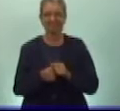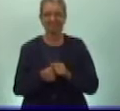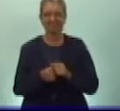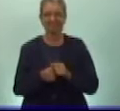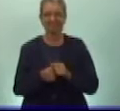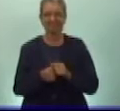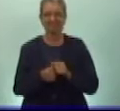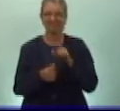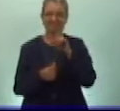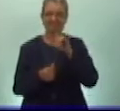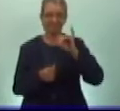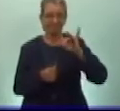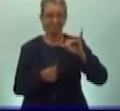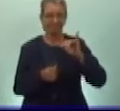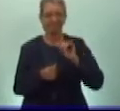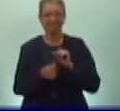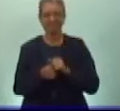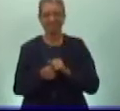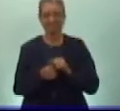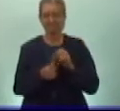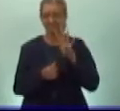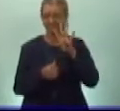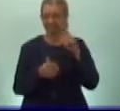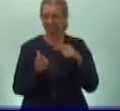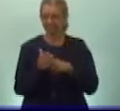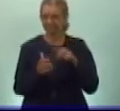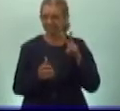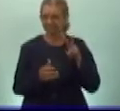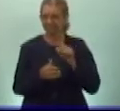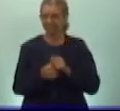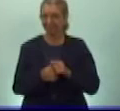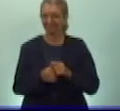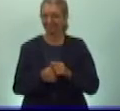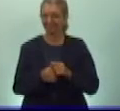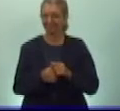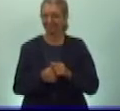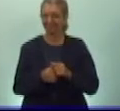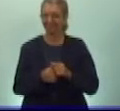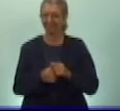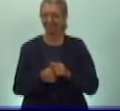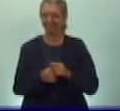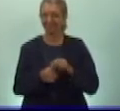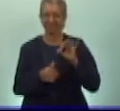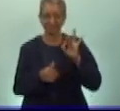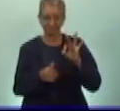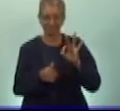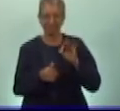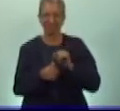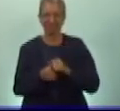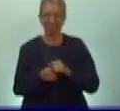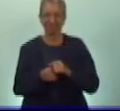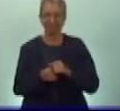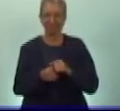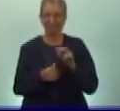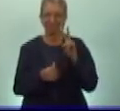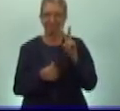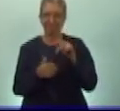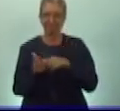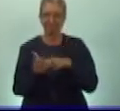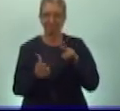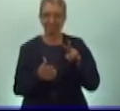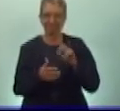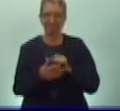16, 4 por 2, 8, 2 por